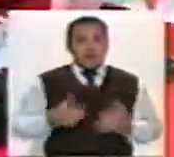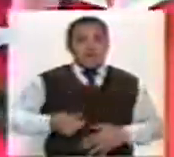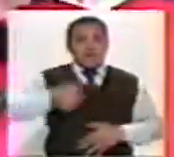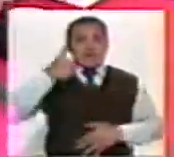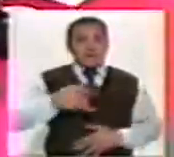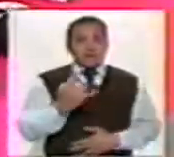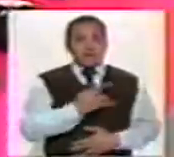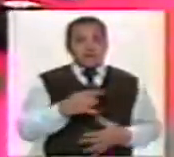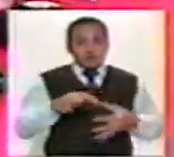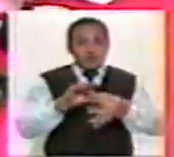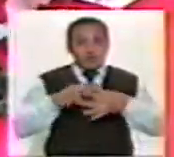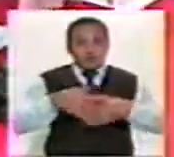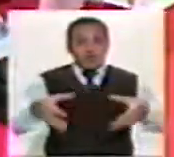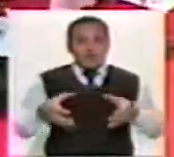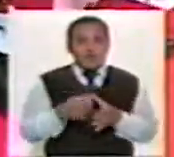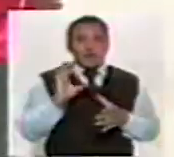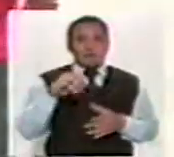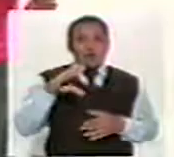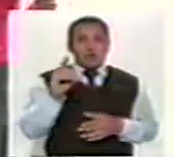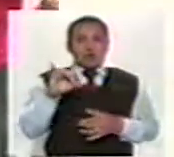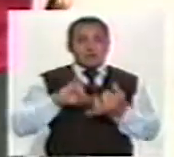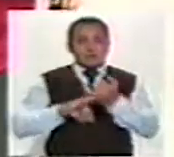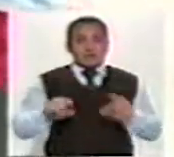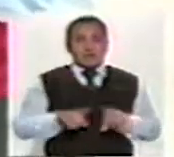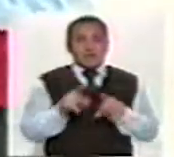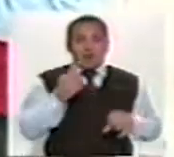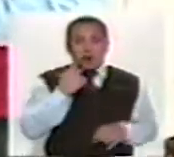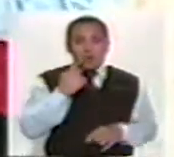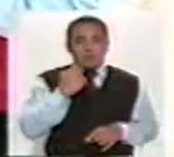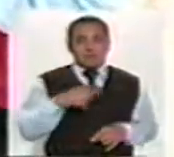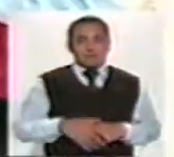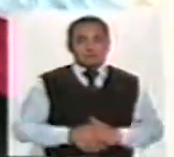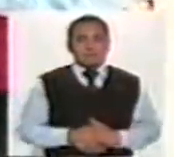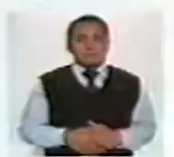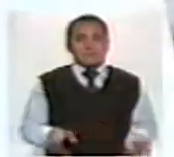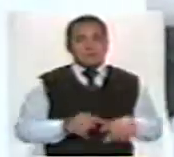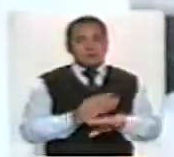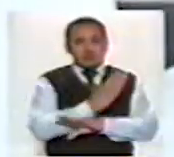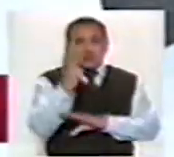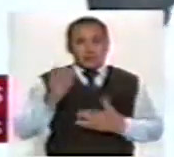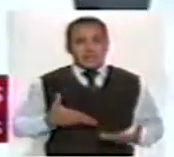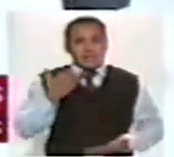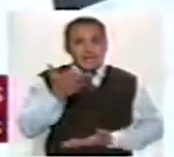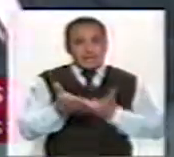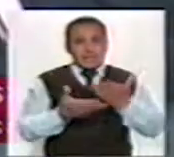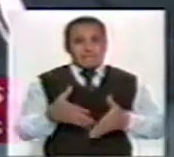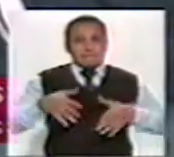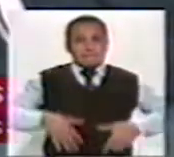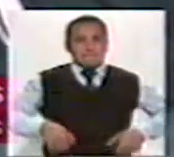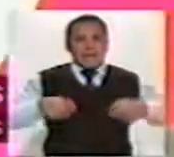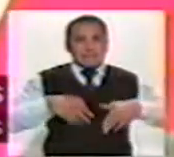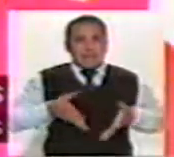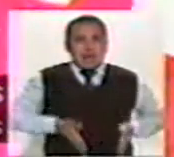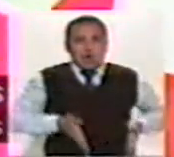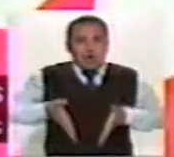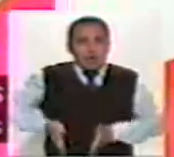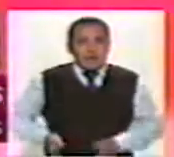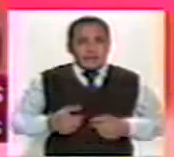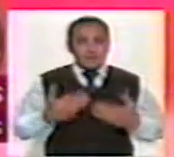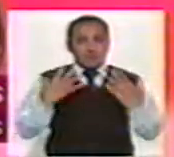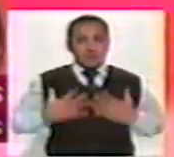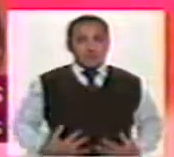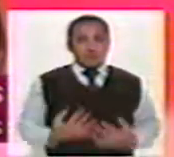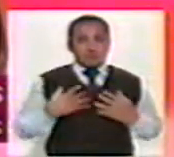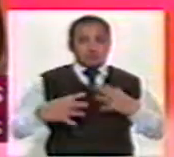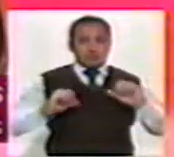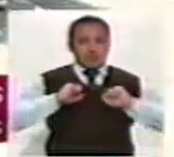de la unidad territorial Foncodes Lima, Ulderico Torres Figueroa, durante la entrega de pantalones, camisas, faldas, buzos y